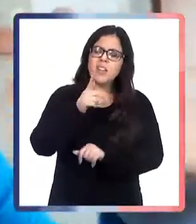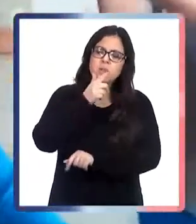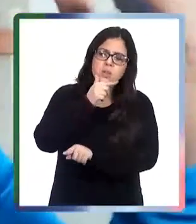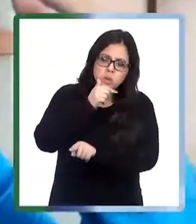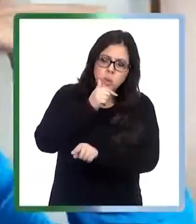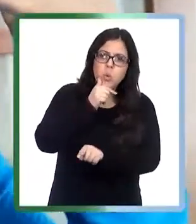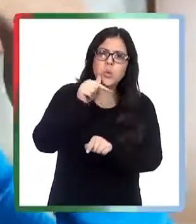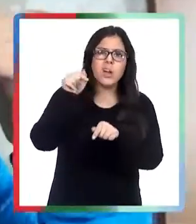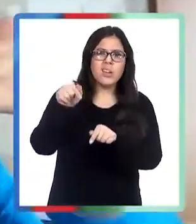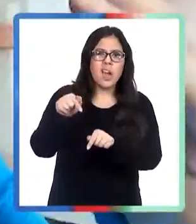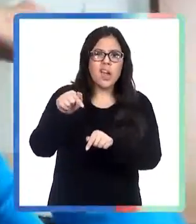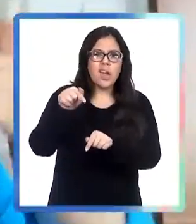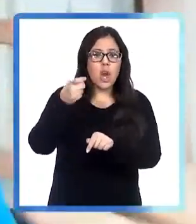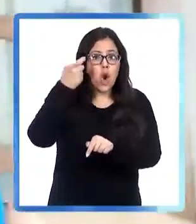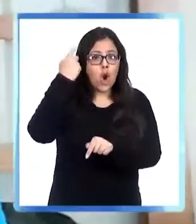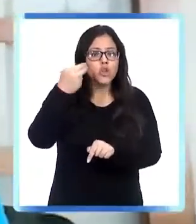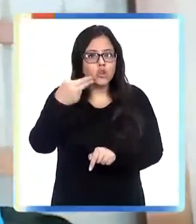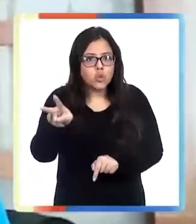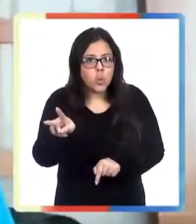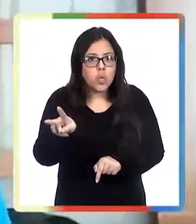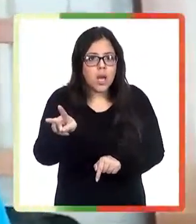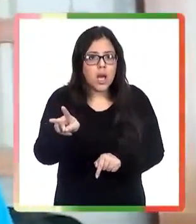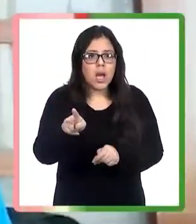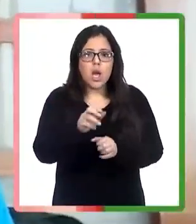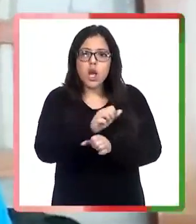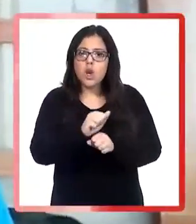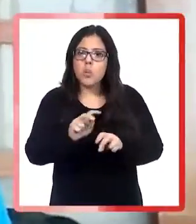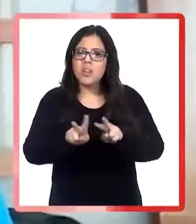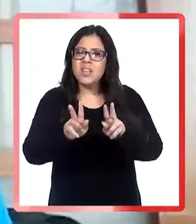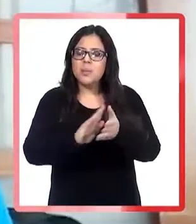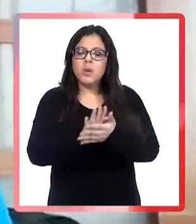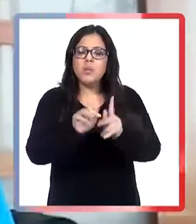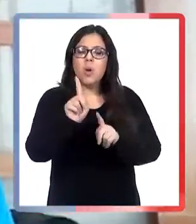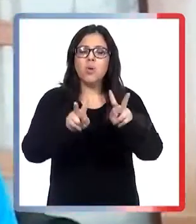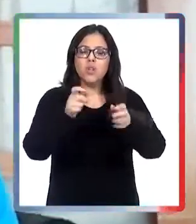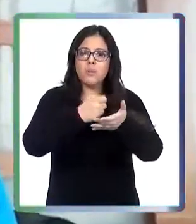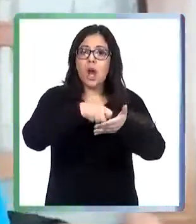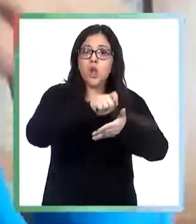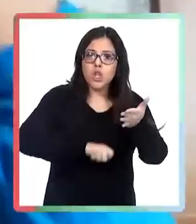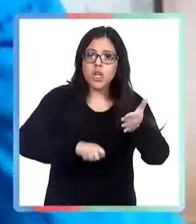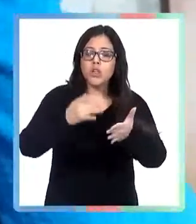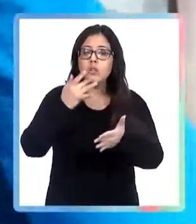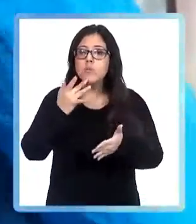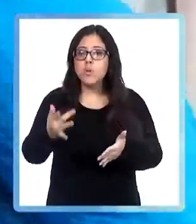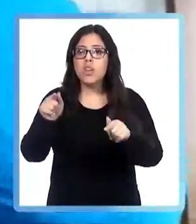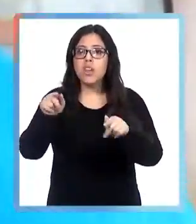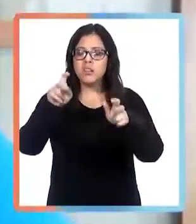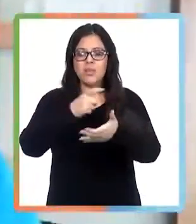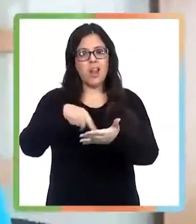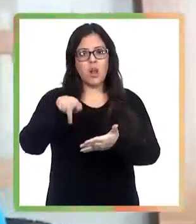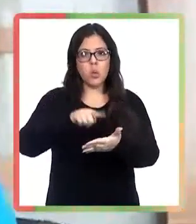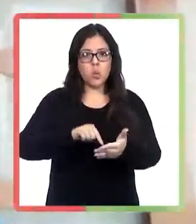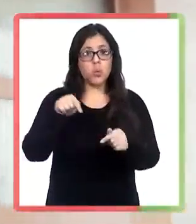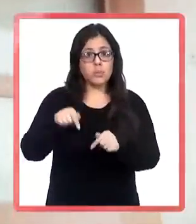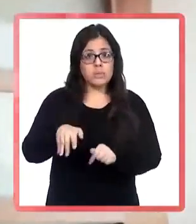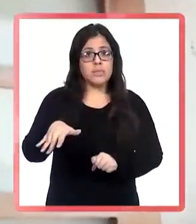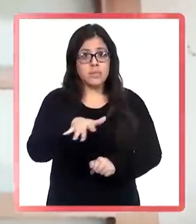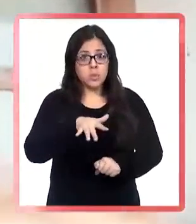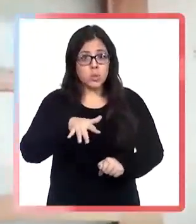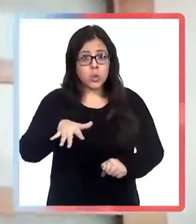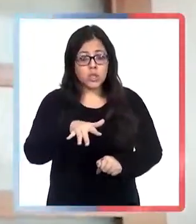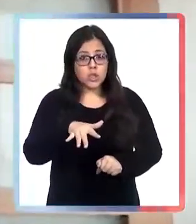se cuestiona que su consentimiento no vale al momento de celebrar un acto o un contrato, ya porque este adolecería de